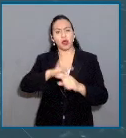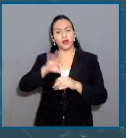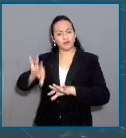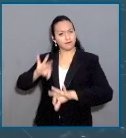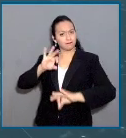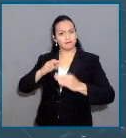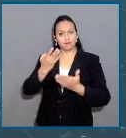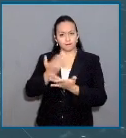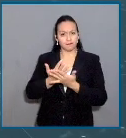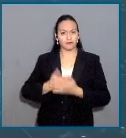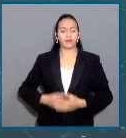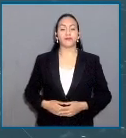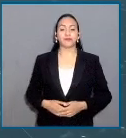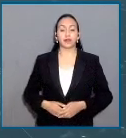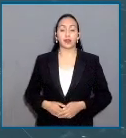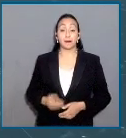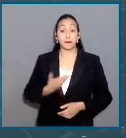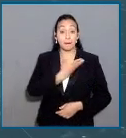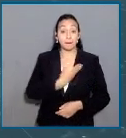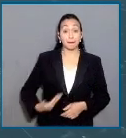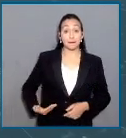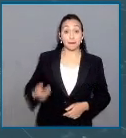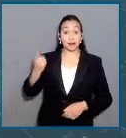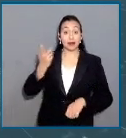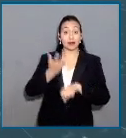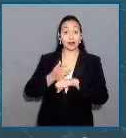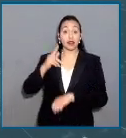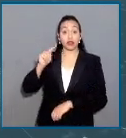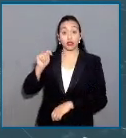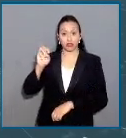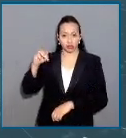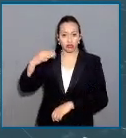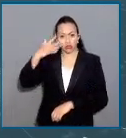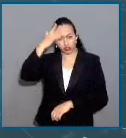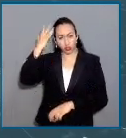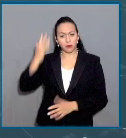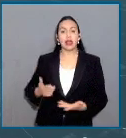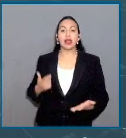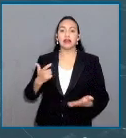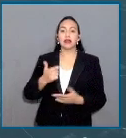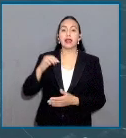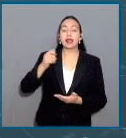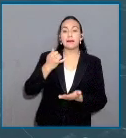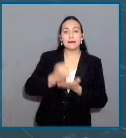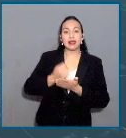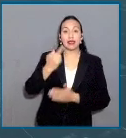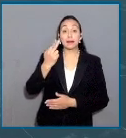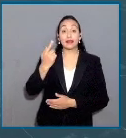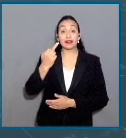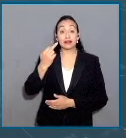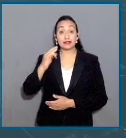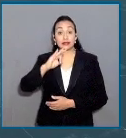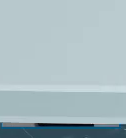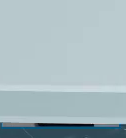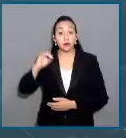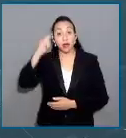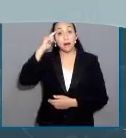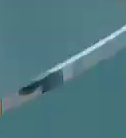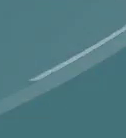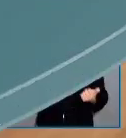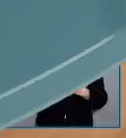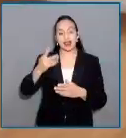El presidente Trump pausa por un mes aranceles de 25% e importaciones mexicanas.